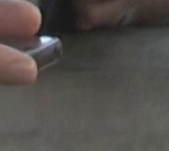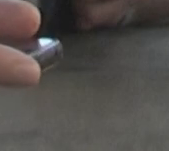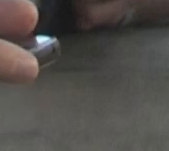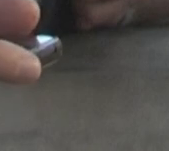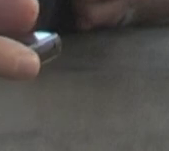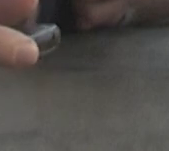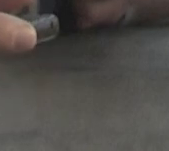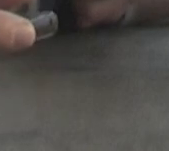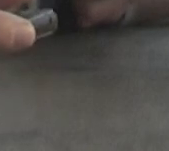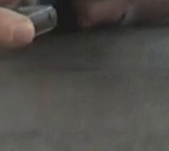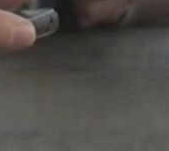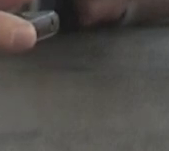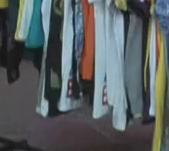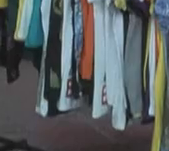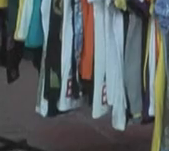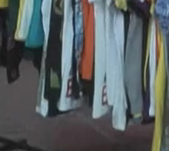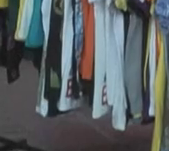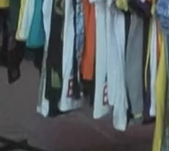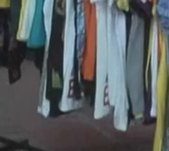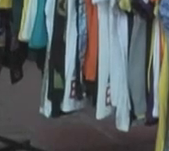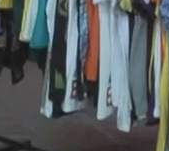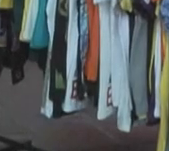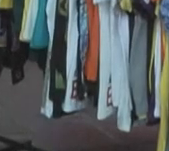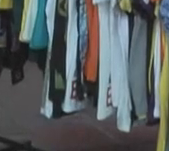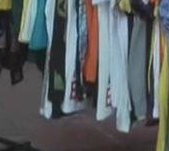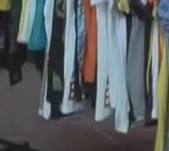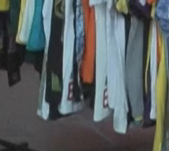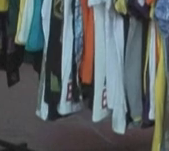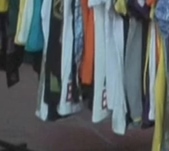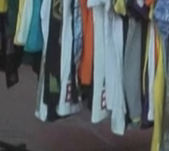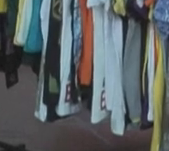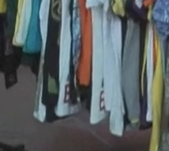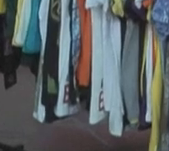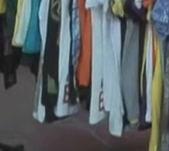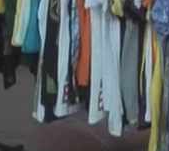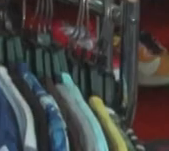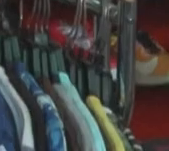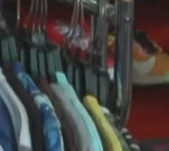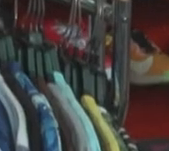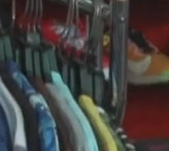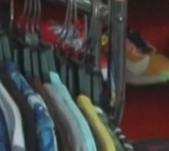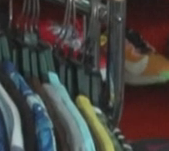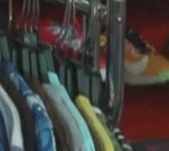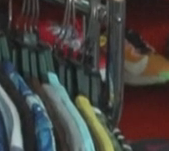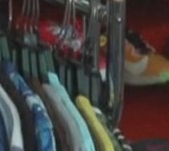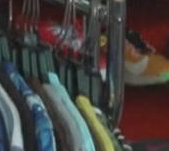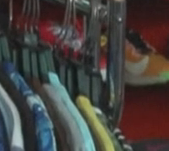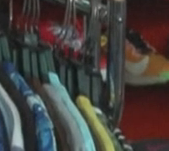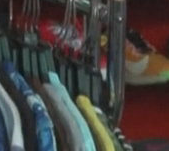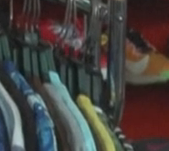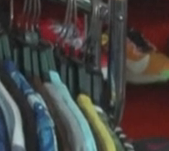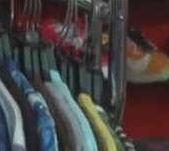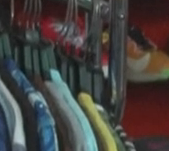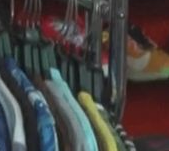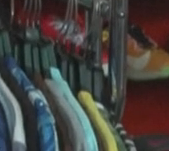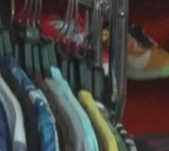y entes para crear noticias falsas el observatorio venezolano de finanzas ente de referencia ante la falta de cifras oficiales